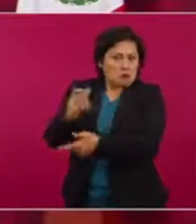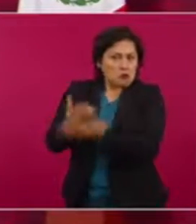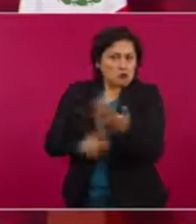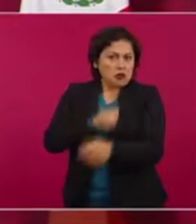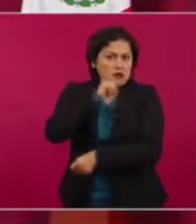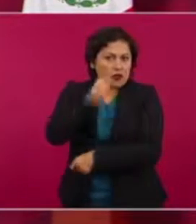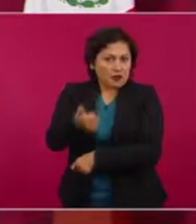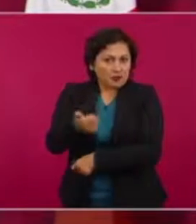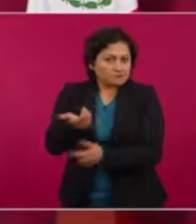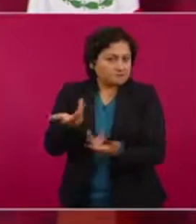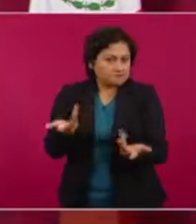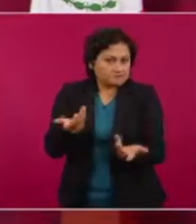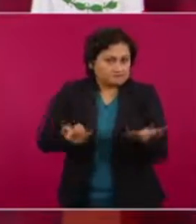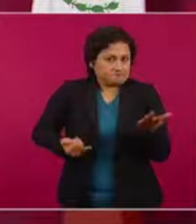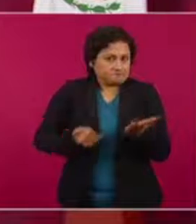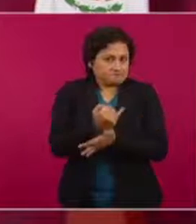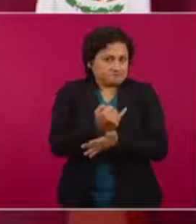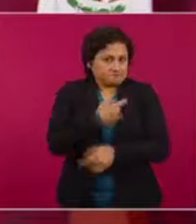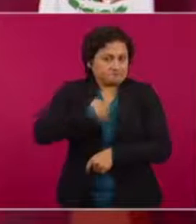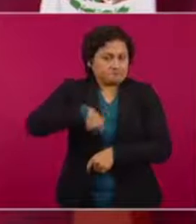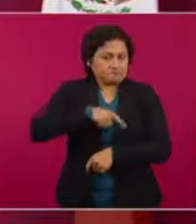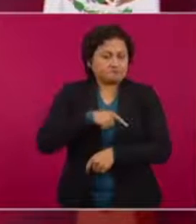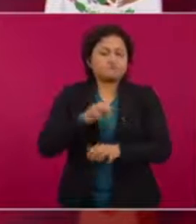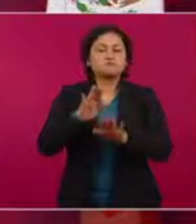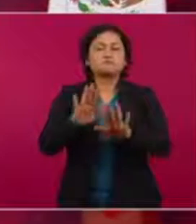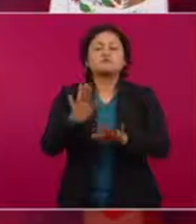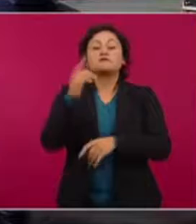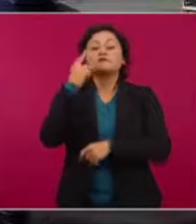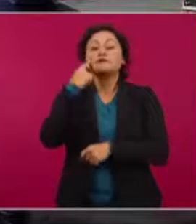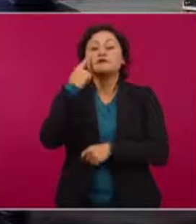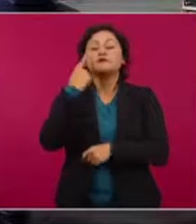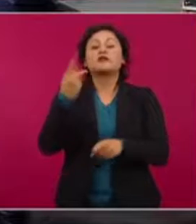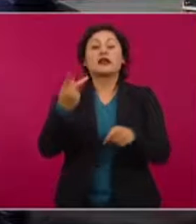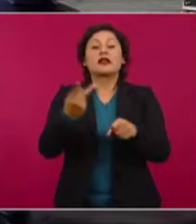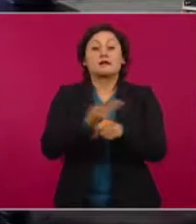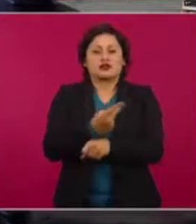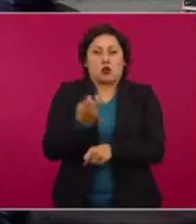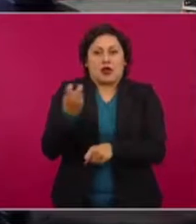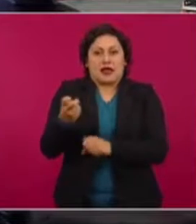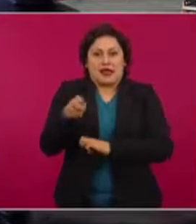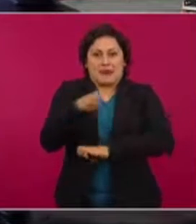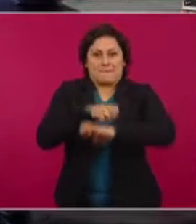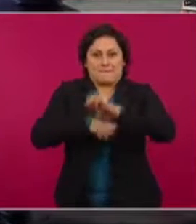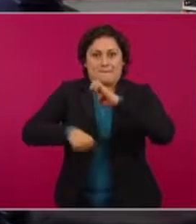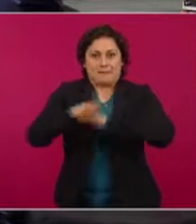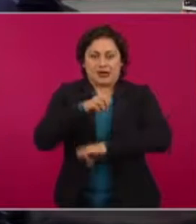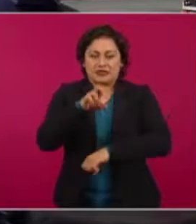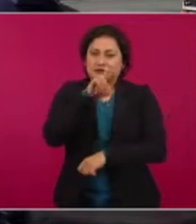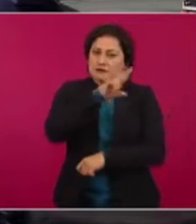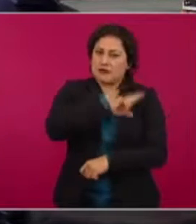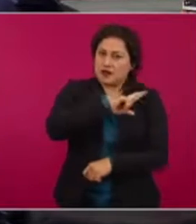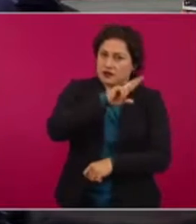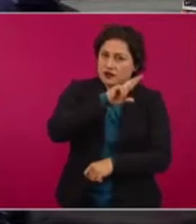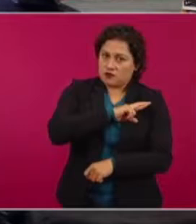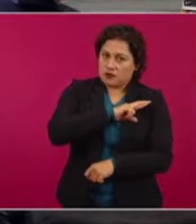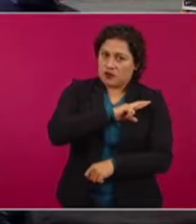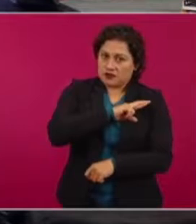Al final, lo que pasó con las empresas que recibían este servicio, que se